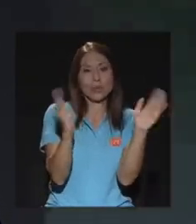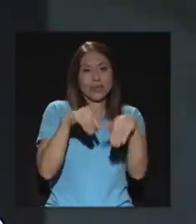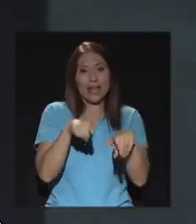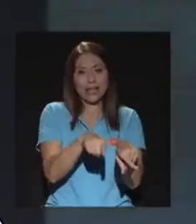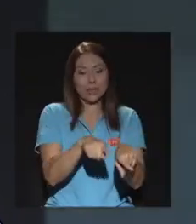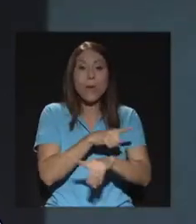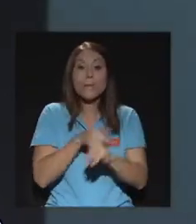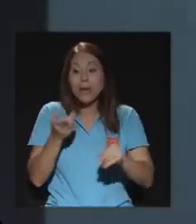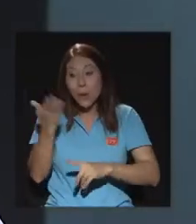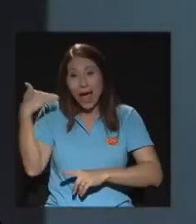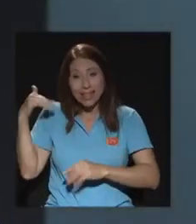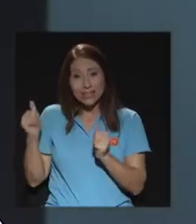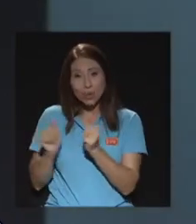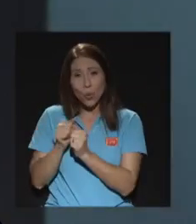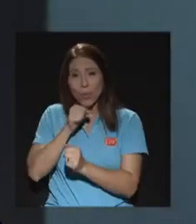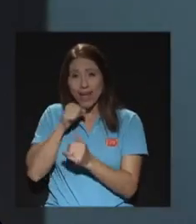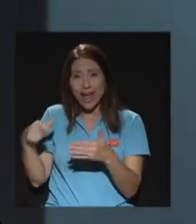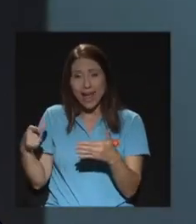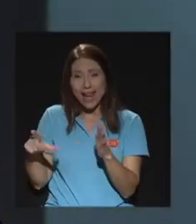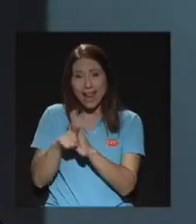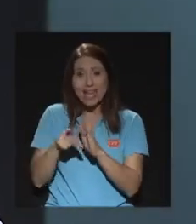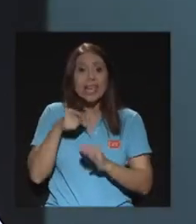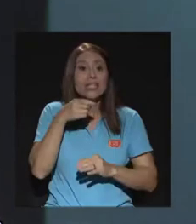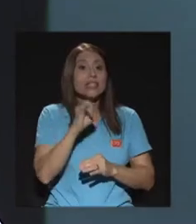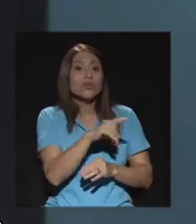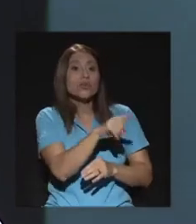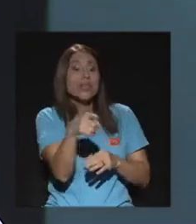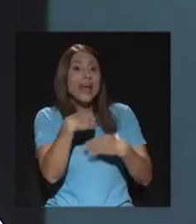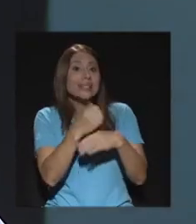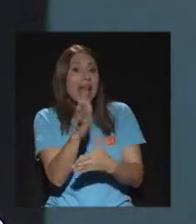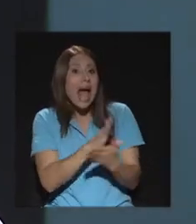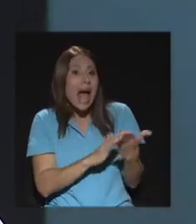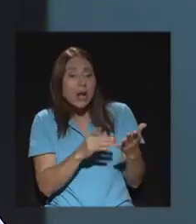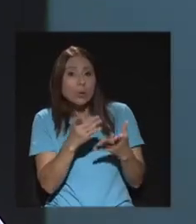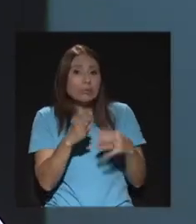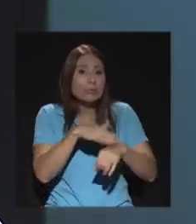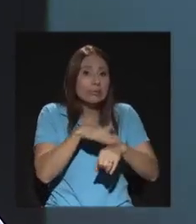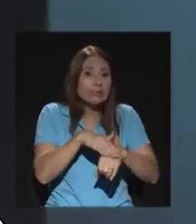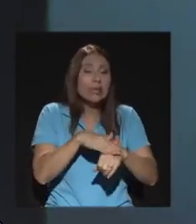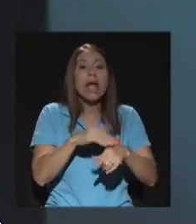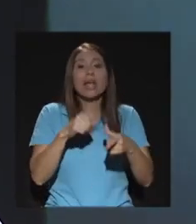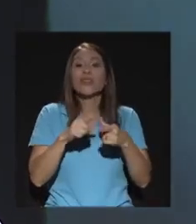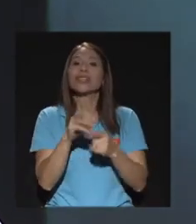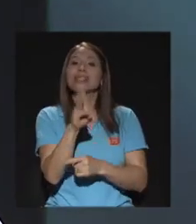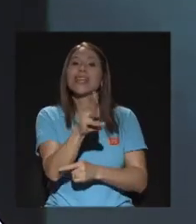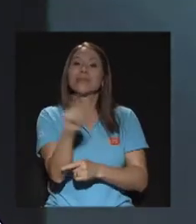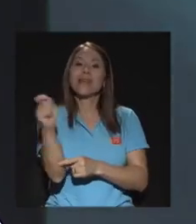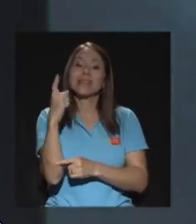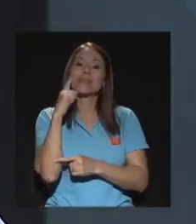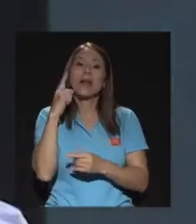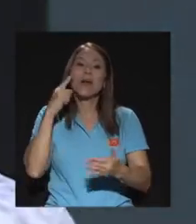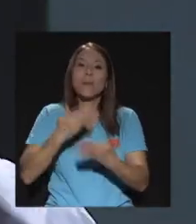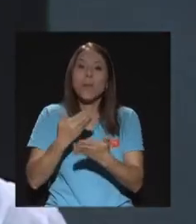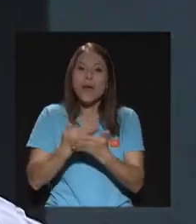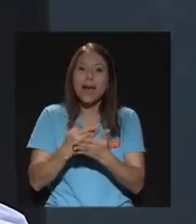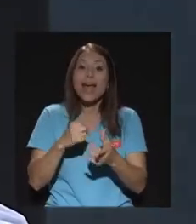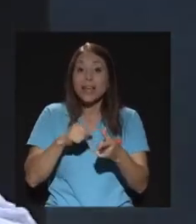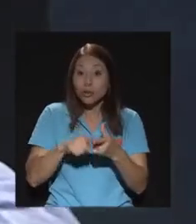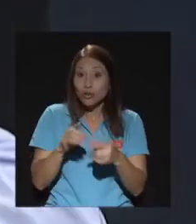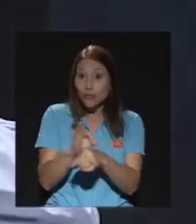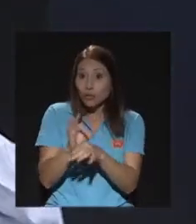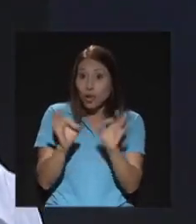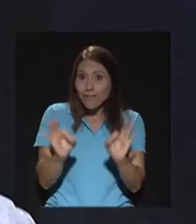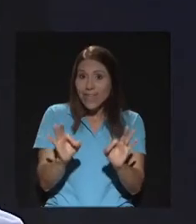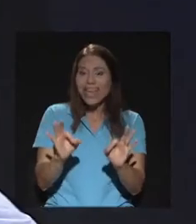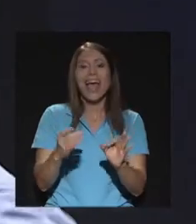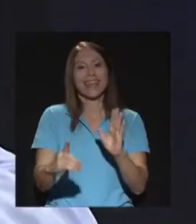que no estaba en uso, te daban 6 meses para hacer una prueba. Si usted hacía la prueba y funcionaba, usted tenía el derecho a utilizar esa frecuencia. Vuelvo a insistir, usted